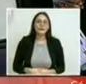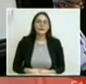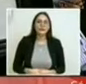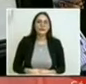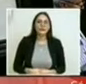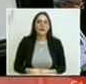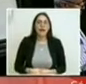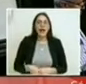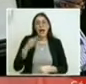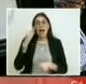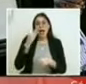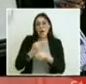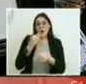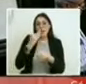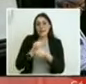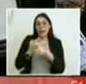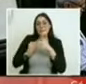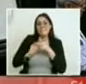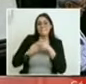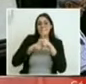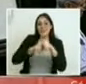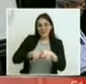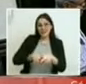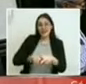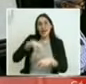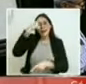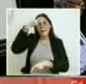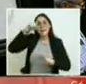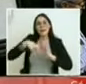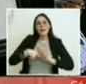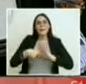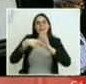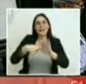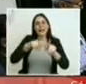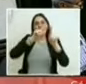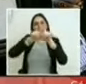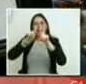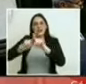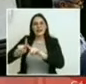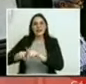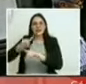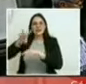Iniciamos con la presentación de las reservas.